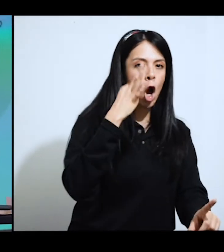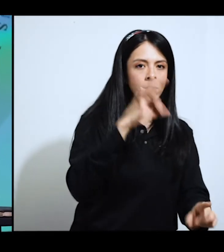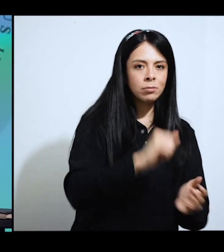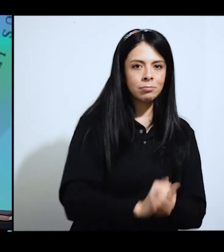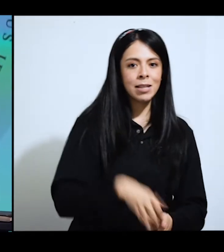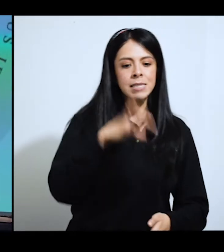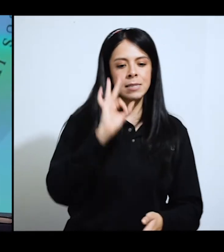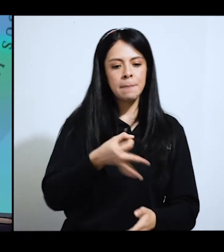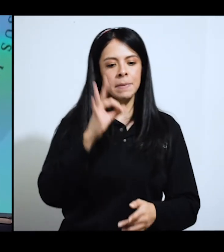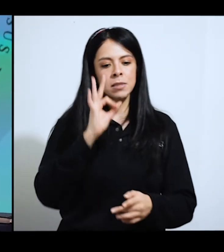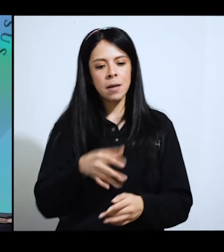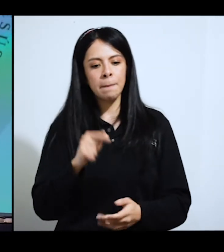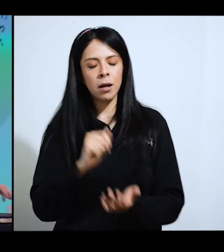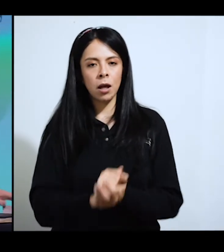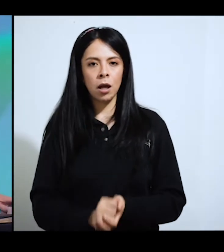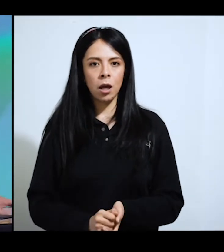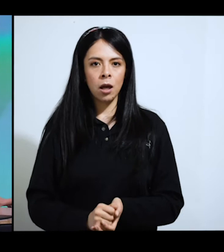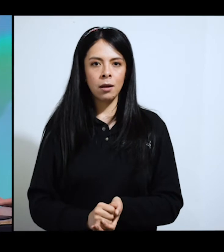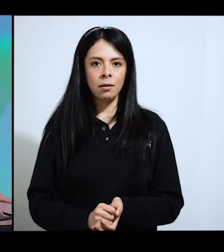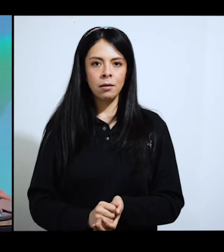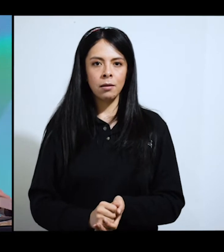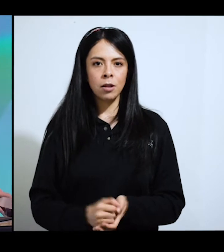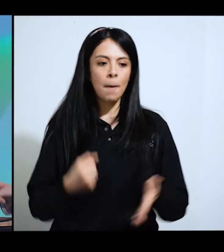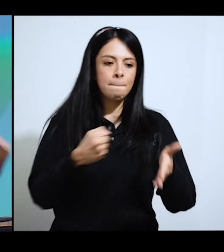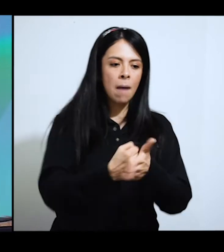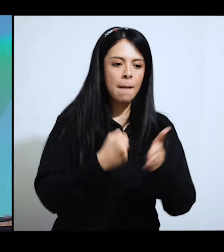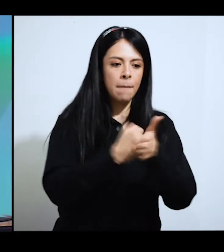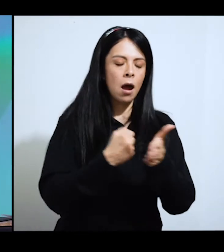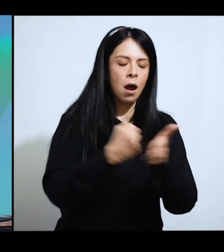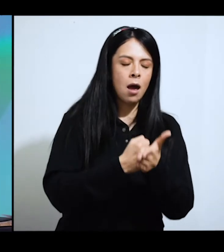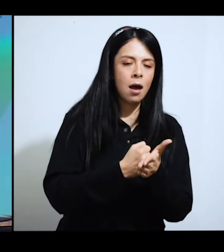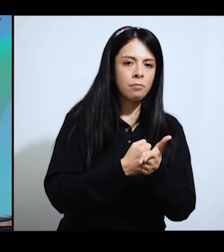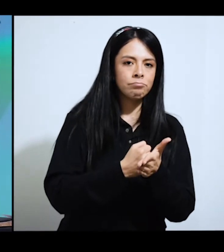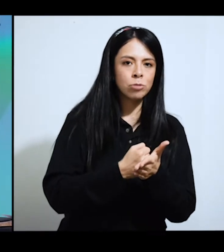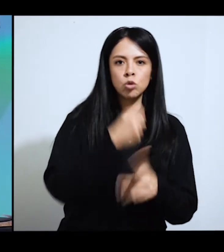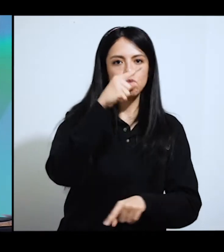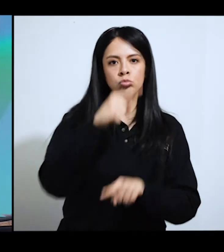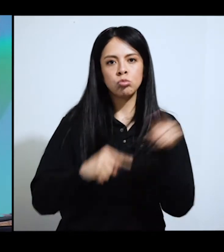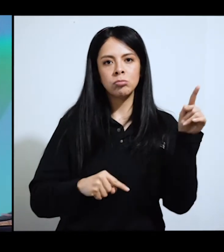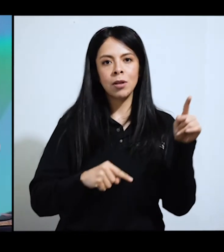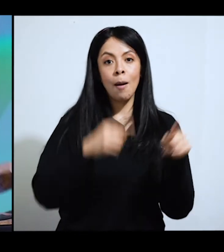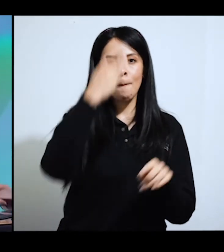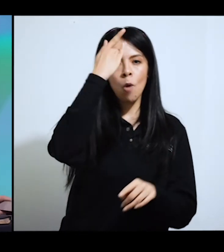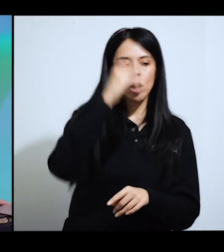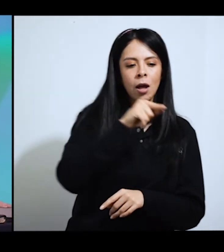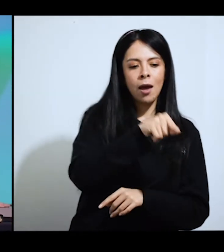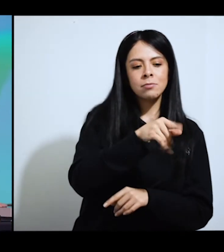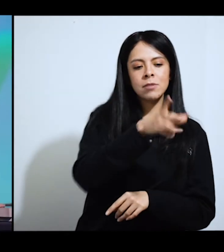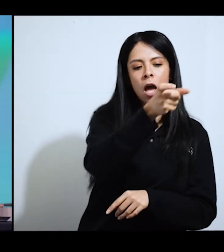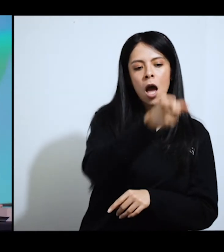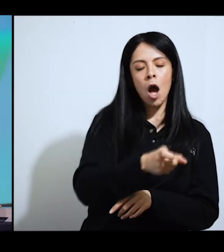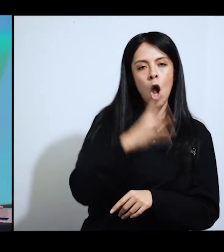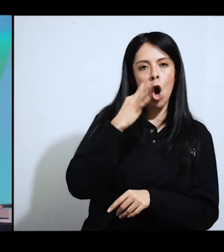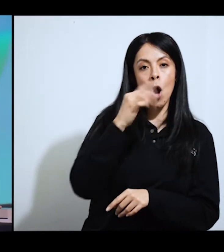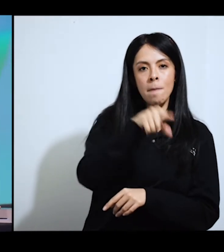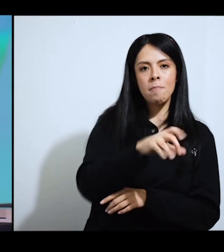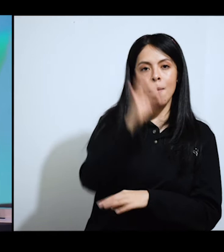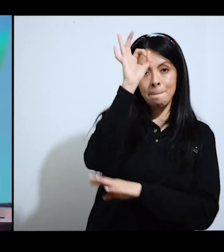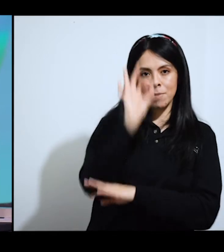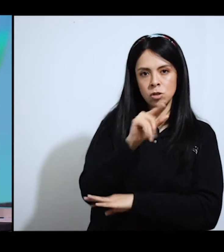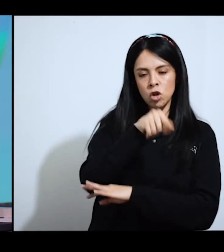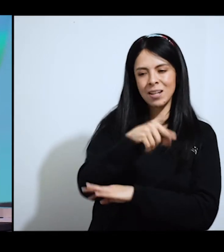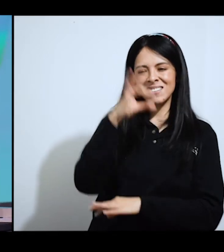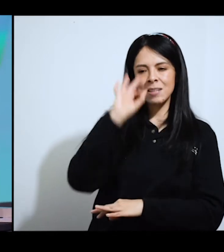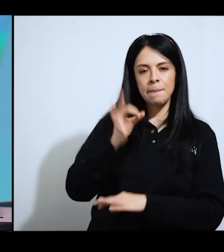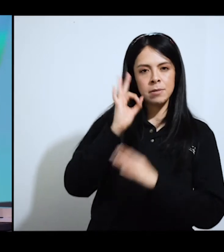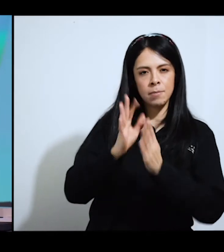no pudieron. ¿Saben por qué? Porque ese hombre de Dios, ese pastor, era un hombre de oración. Era un